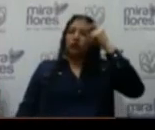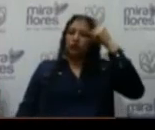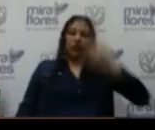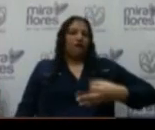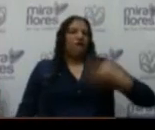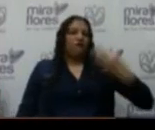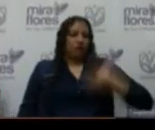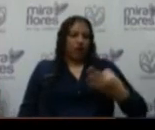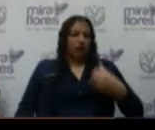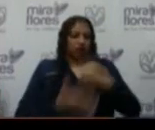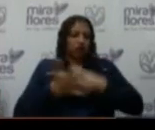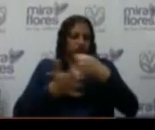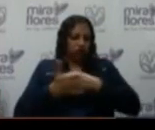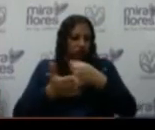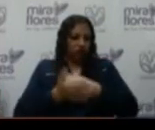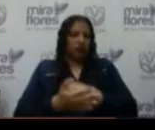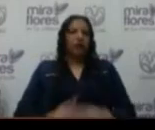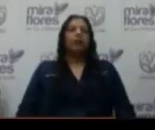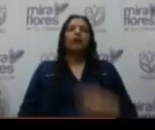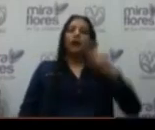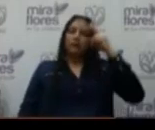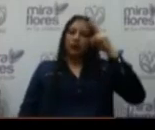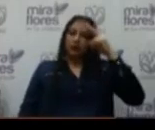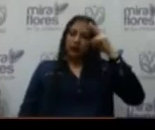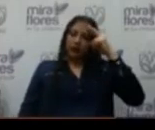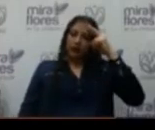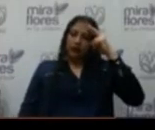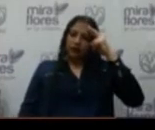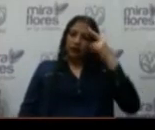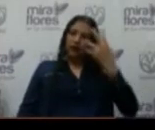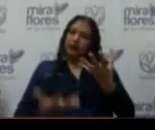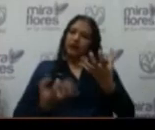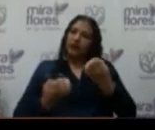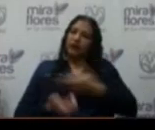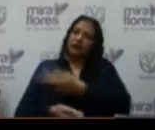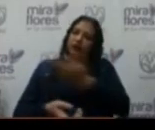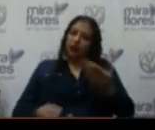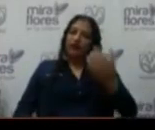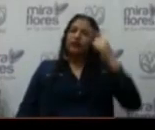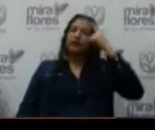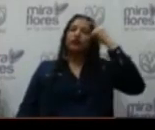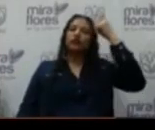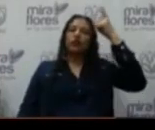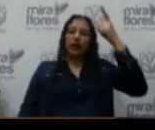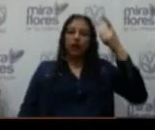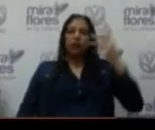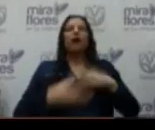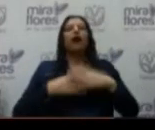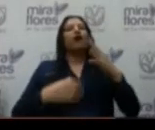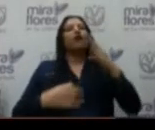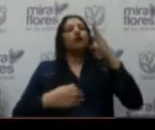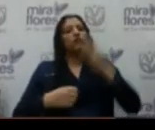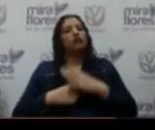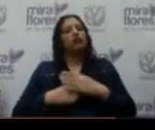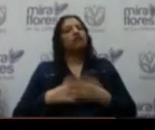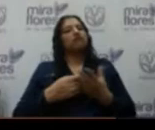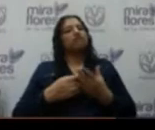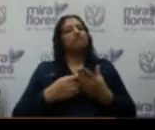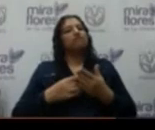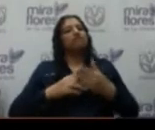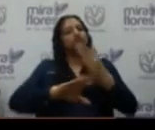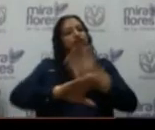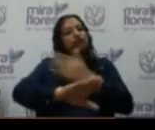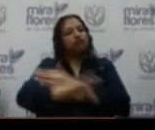realidad. Por eso los invito a soñar, para de ahí construir una mejor patria, y en lo